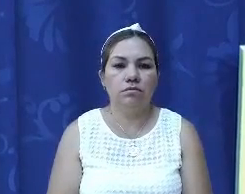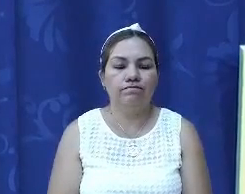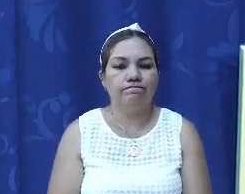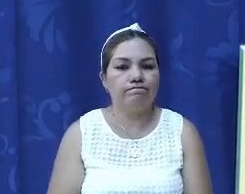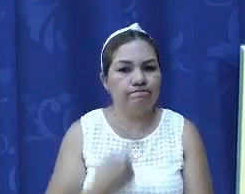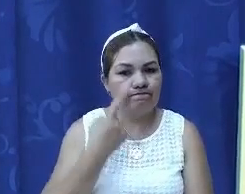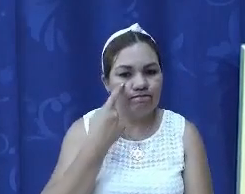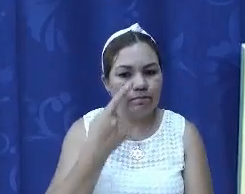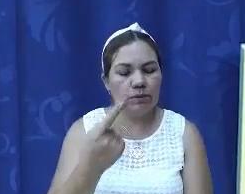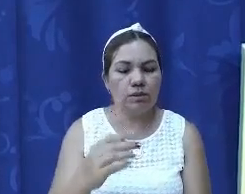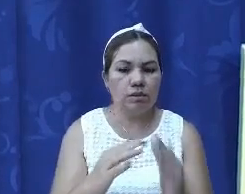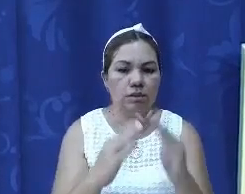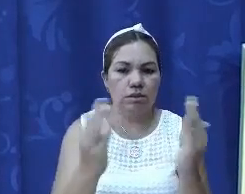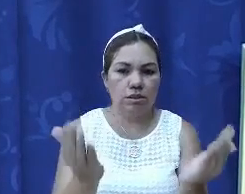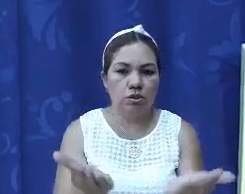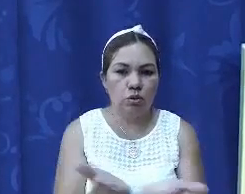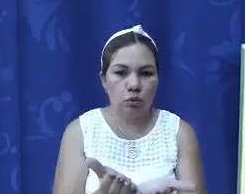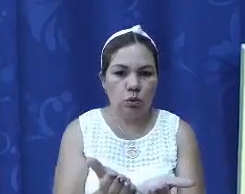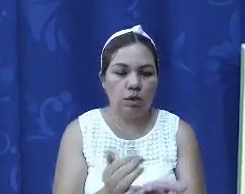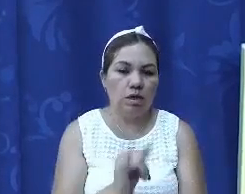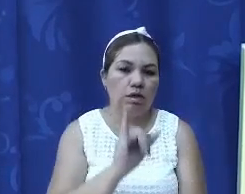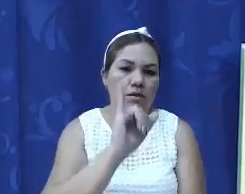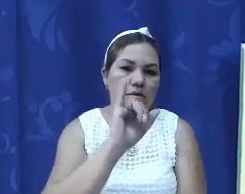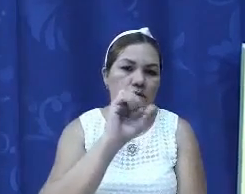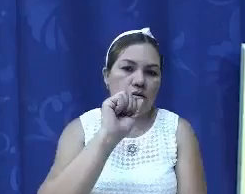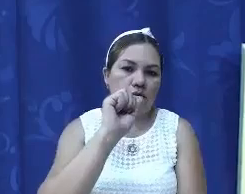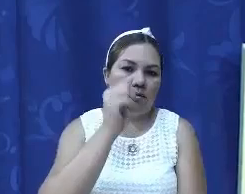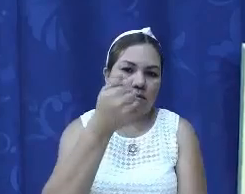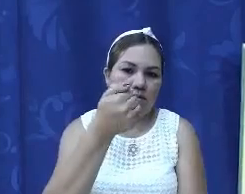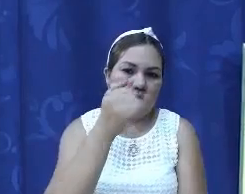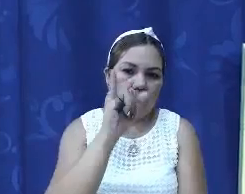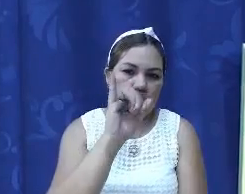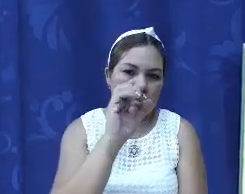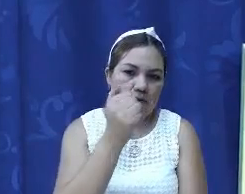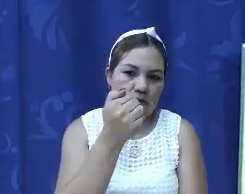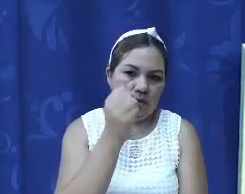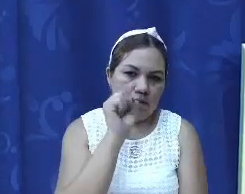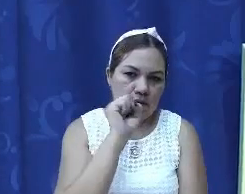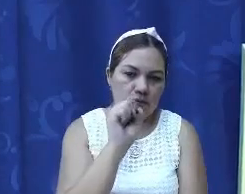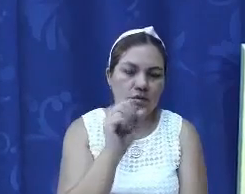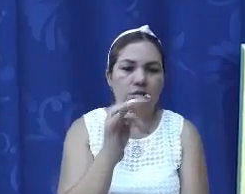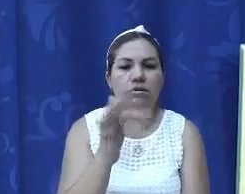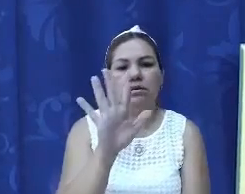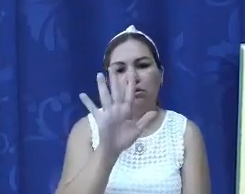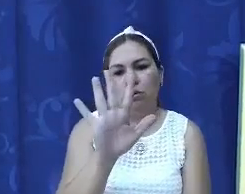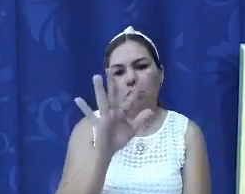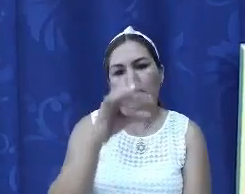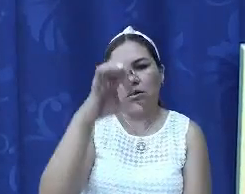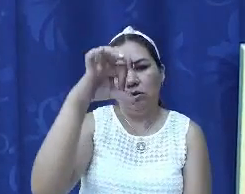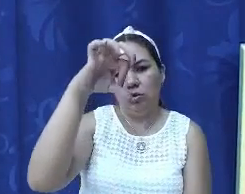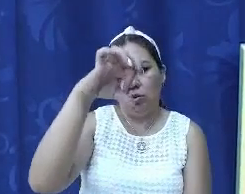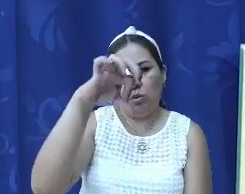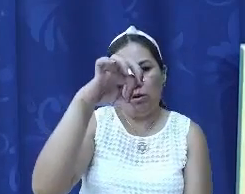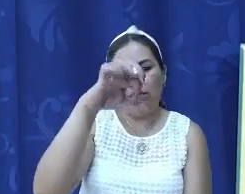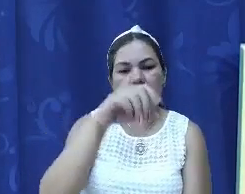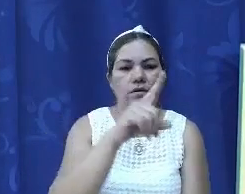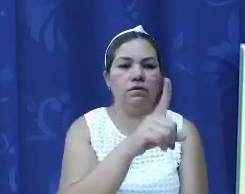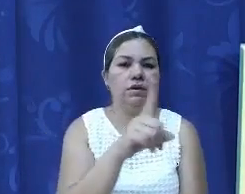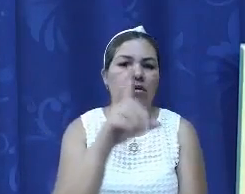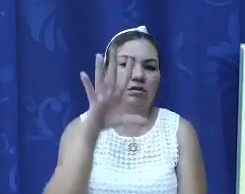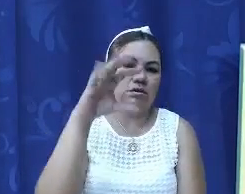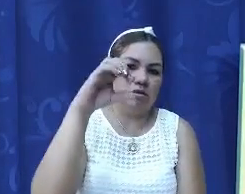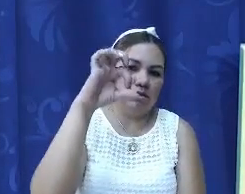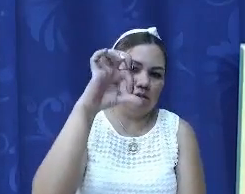ve la escritura en Isaías 59:19, quiero que vayamos ahí, a